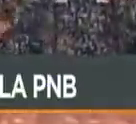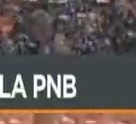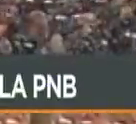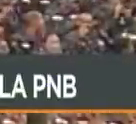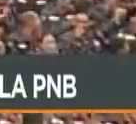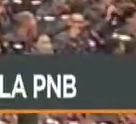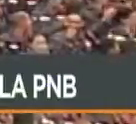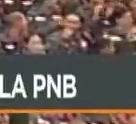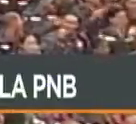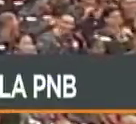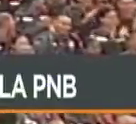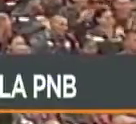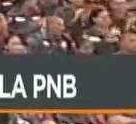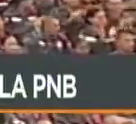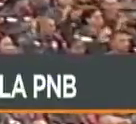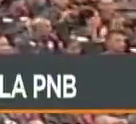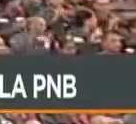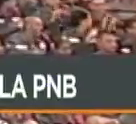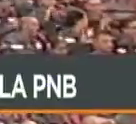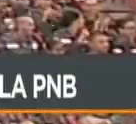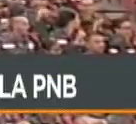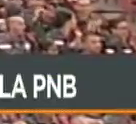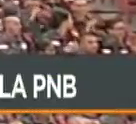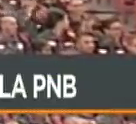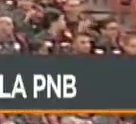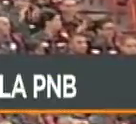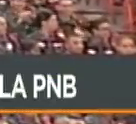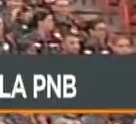¡Que viva así! ¡Que viva!